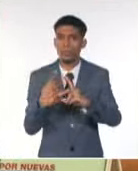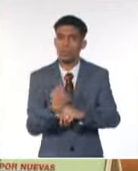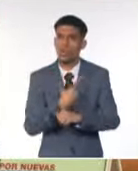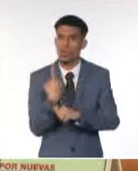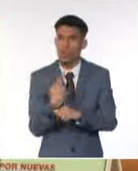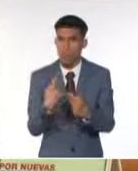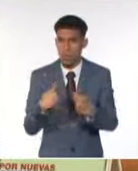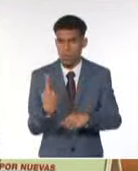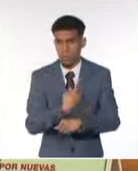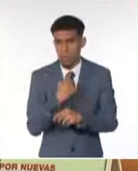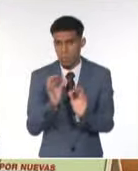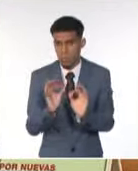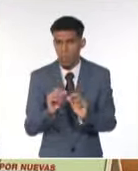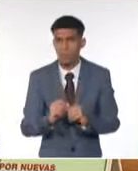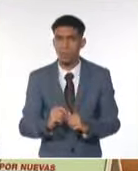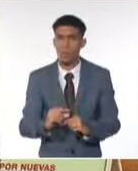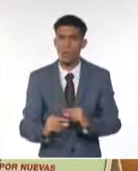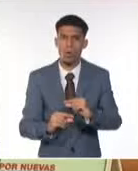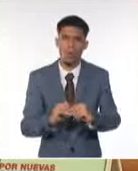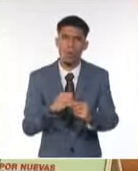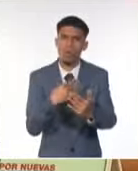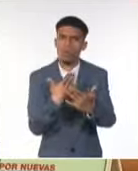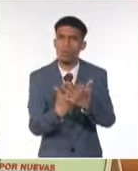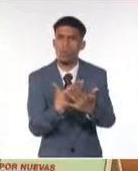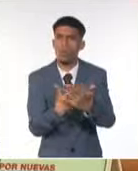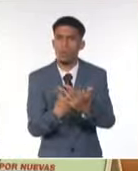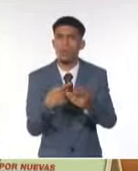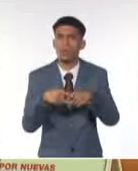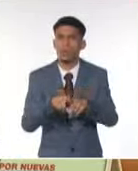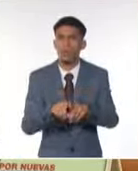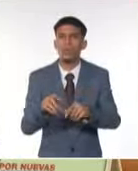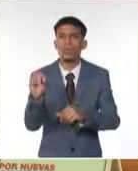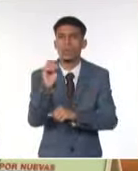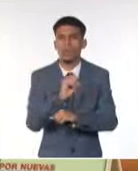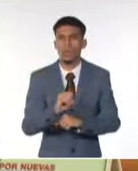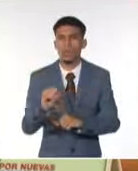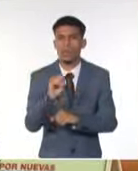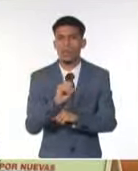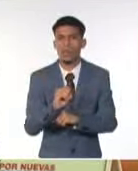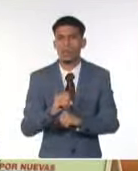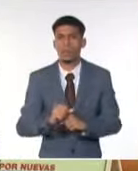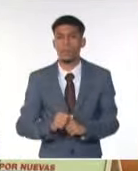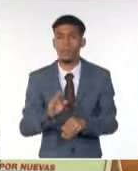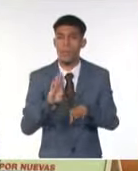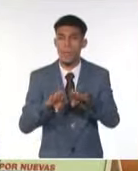mismos vamos promoviendo con los organismos nacionales a partir de lo que vamos conociendo